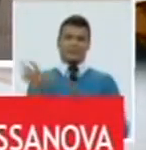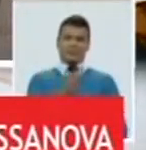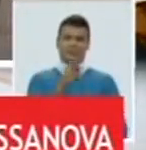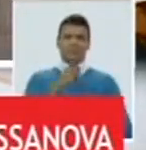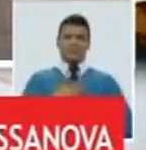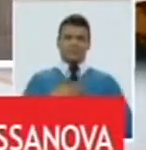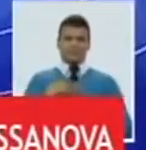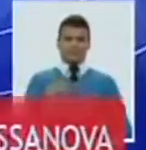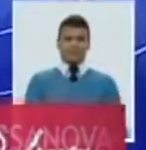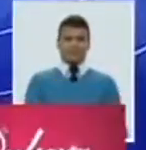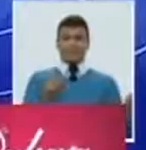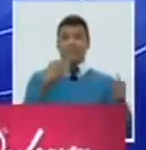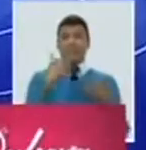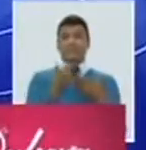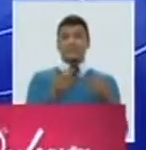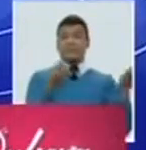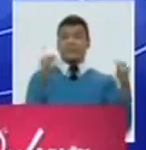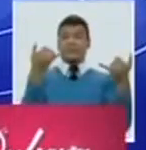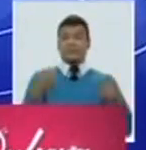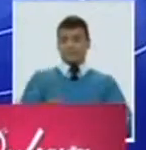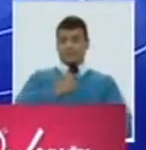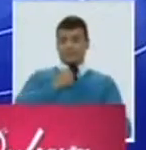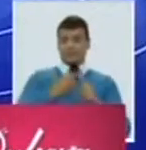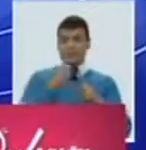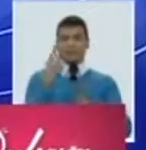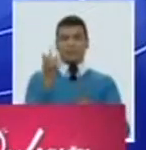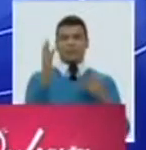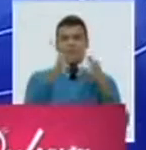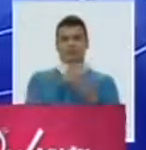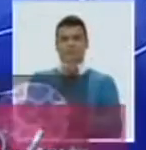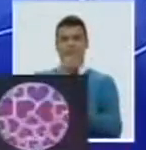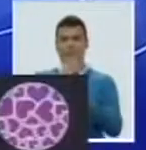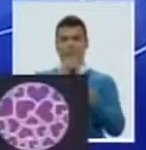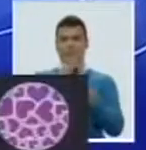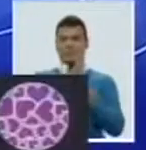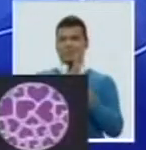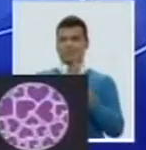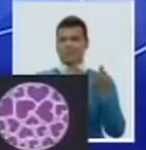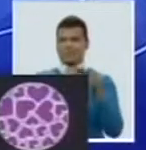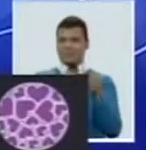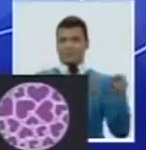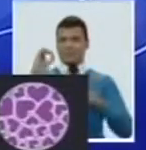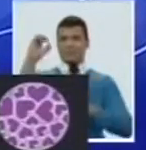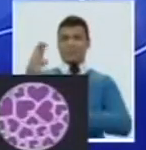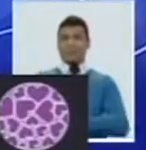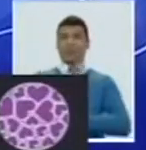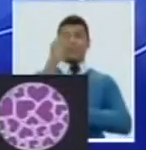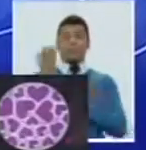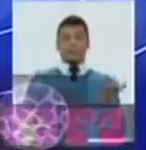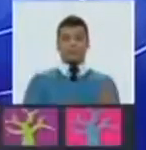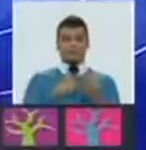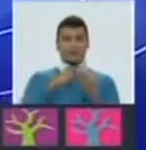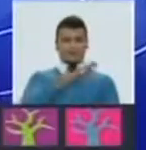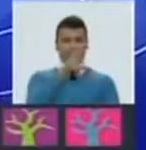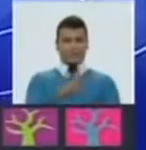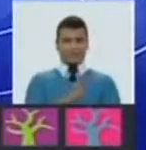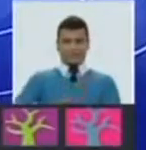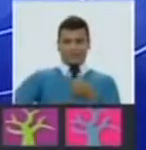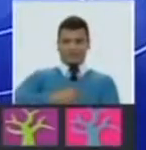feliz tarde. Lorena, gracias y hasta aquí las noticias. Las citas esta noche a las 8:30 con toda la información del occidente colombiano aquí en Más